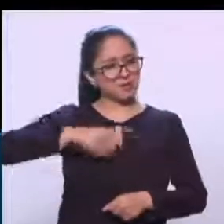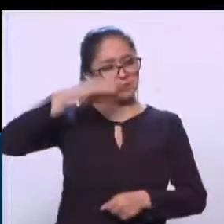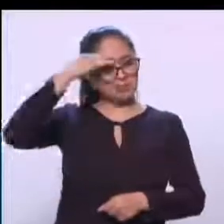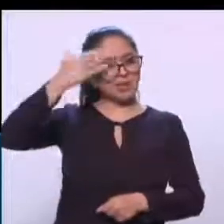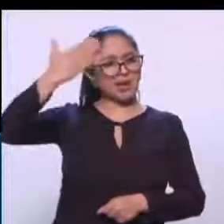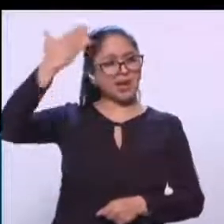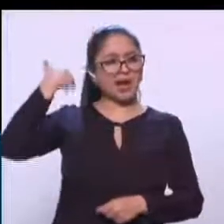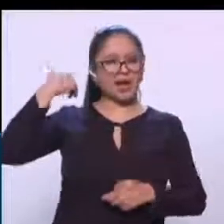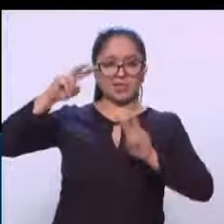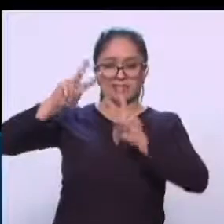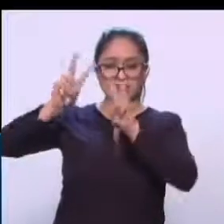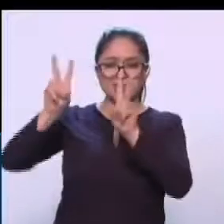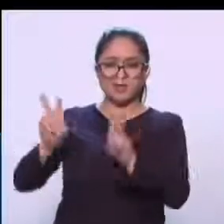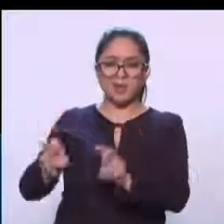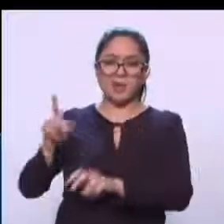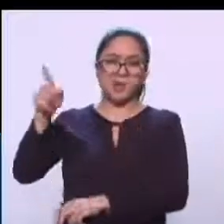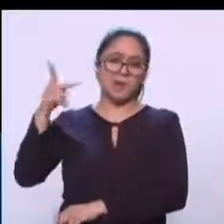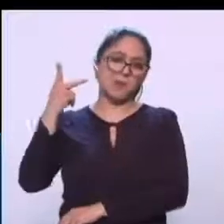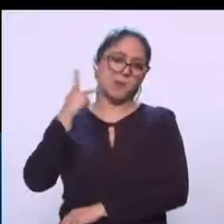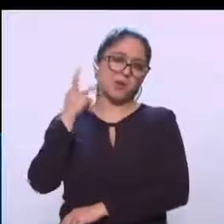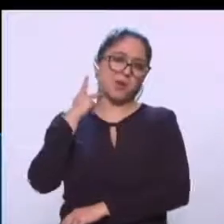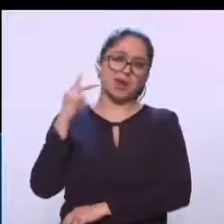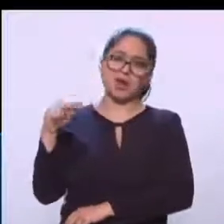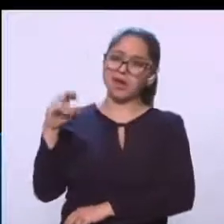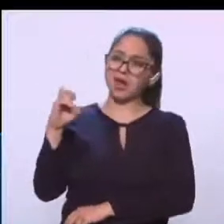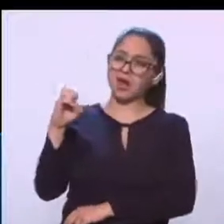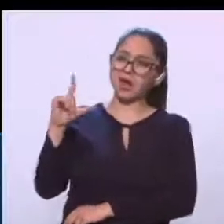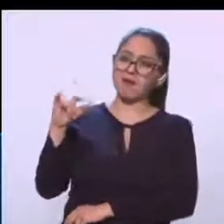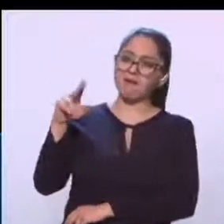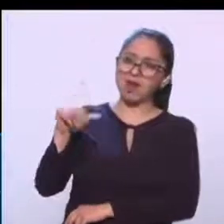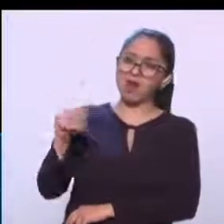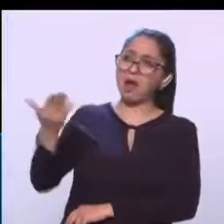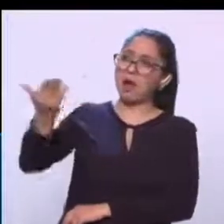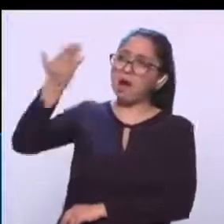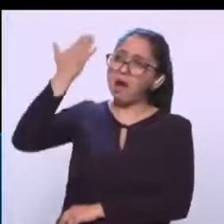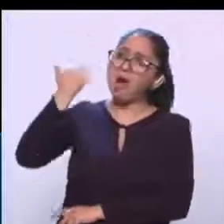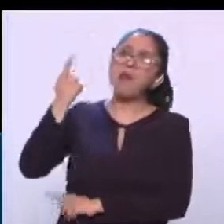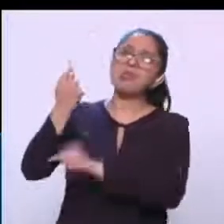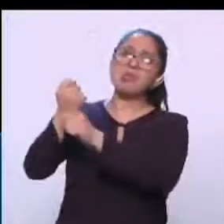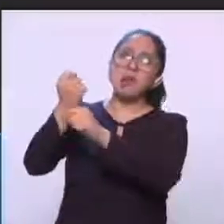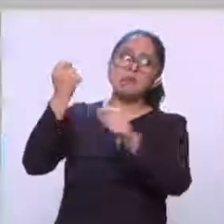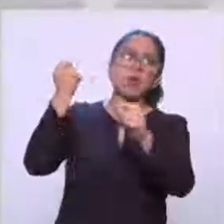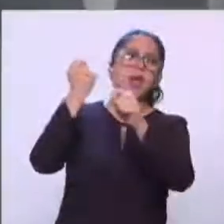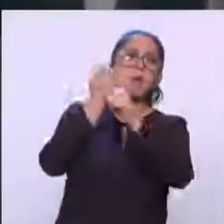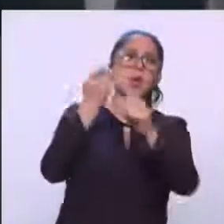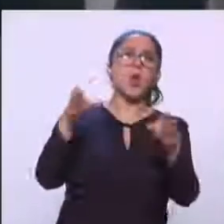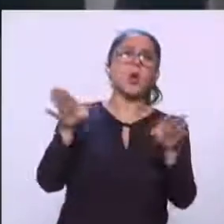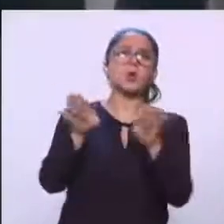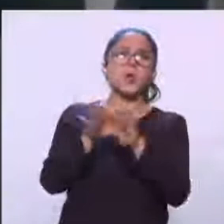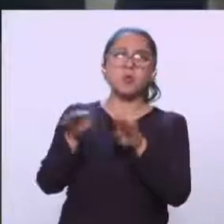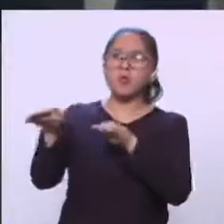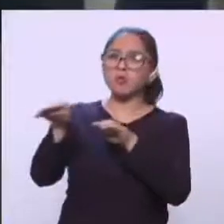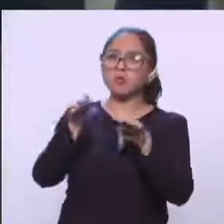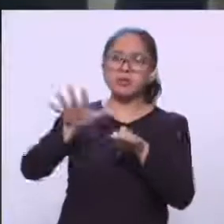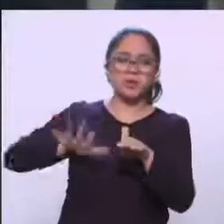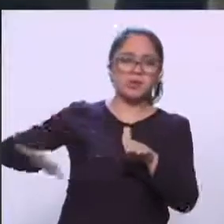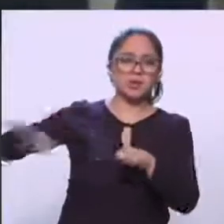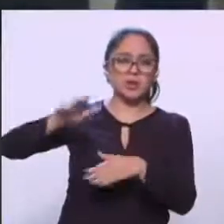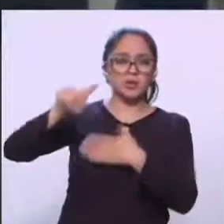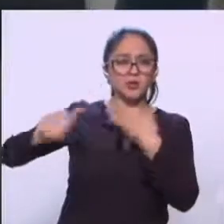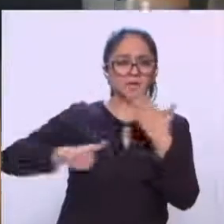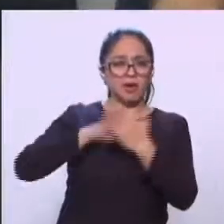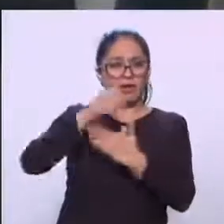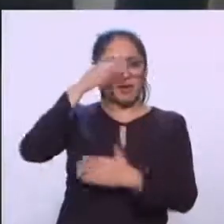también transformaron la forma en la que nos movíamos y la forma en la que hacíamos el transporte en México. El modelo hombre-camión,